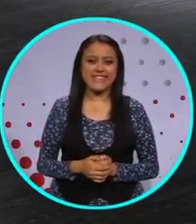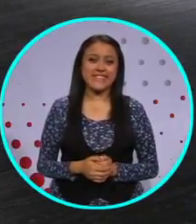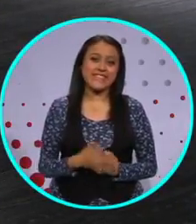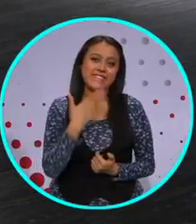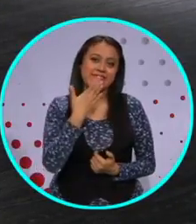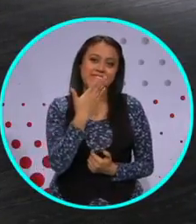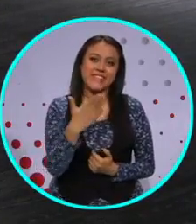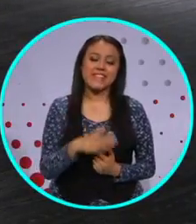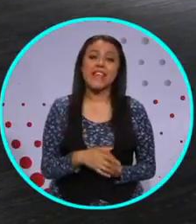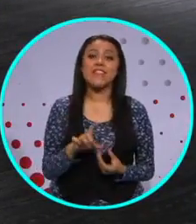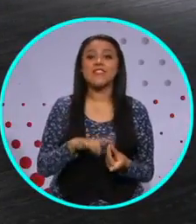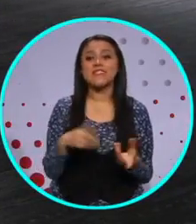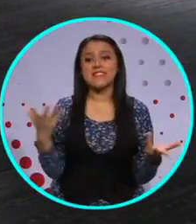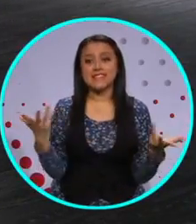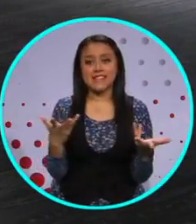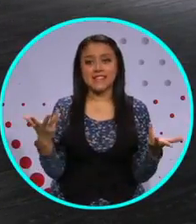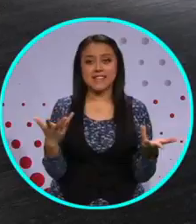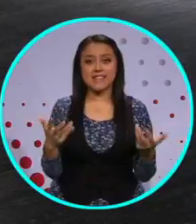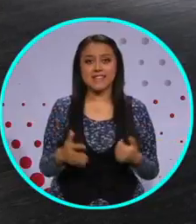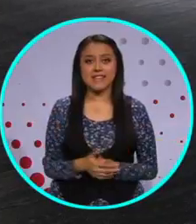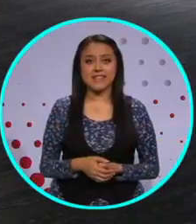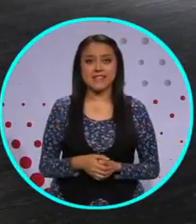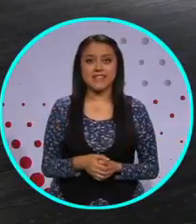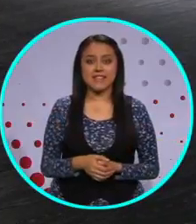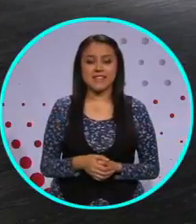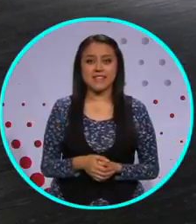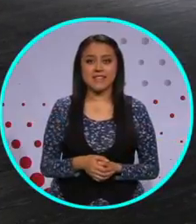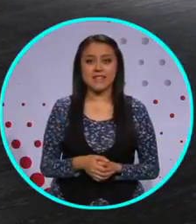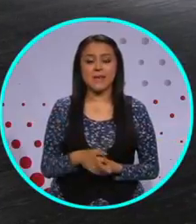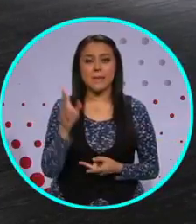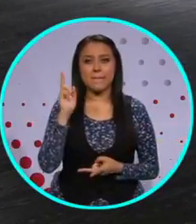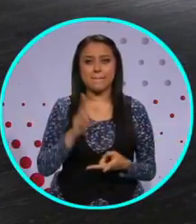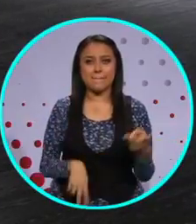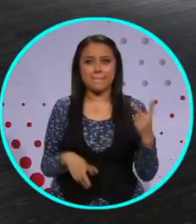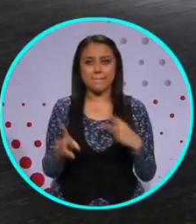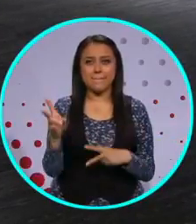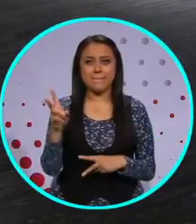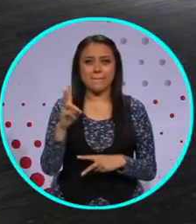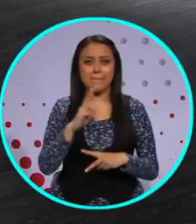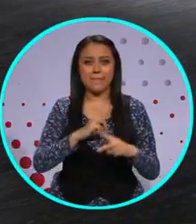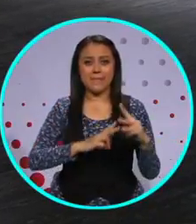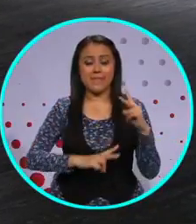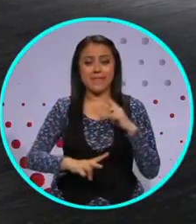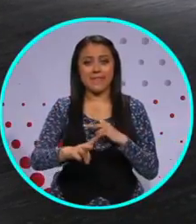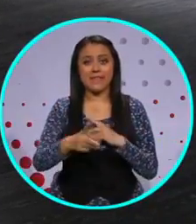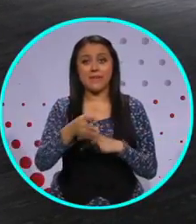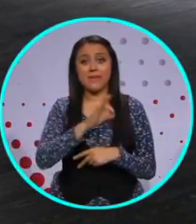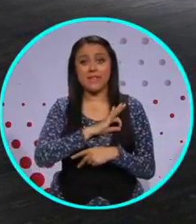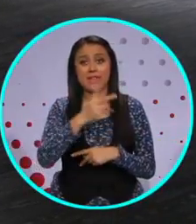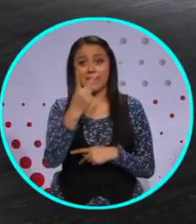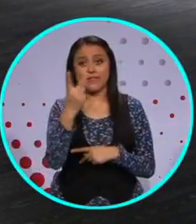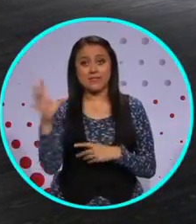a dónde vamos ponemos una pausa padrísimo